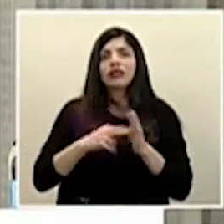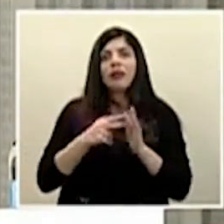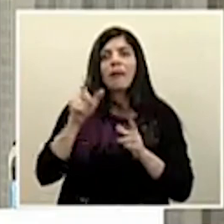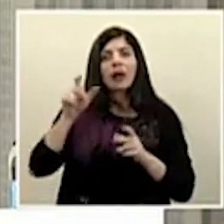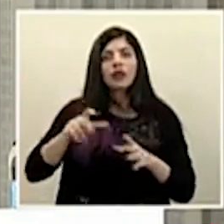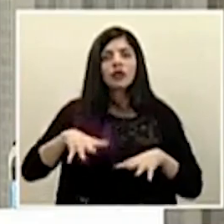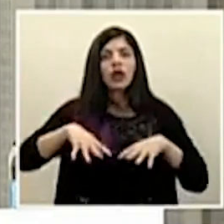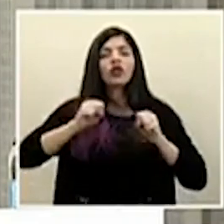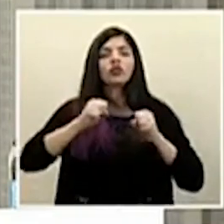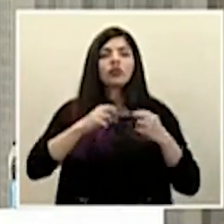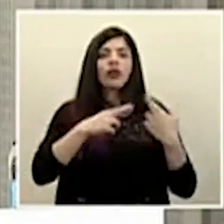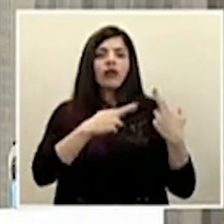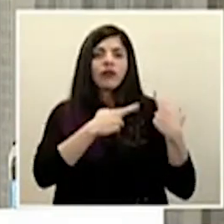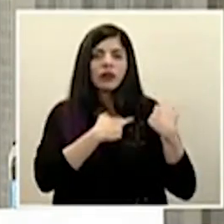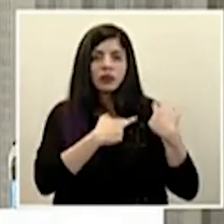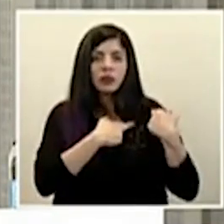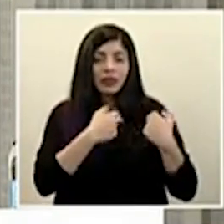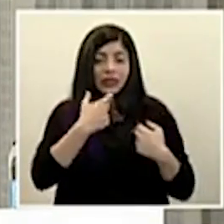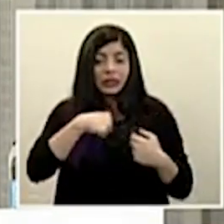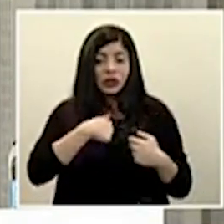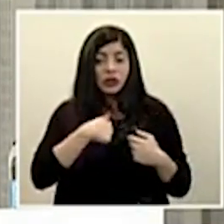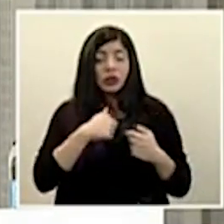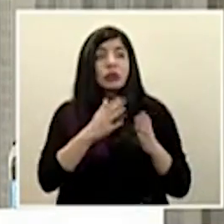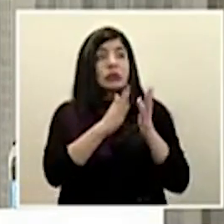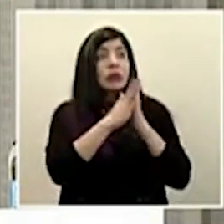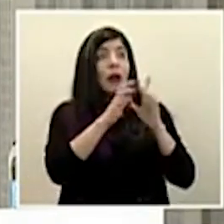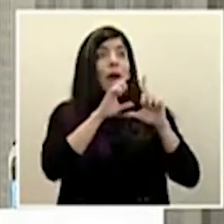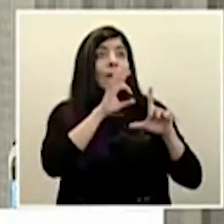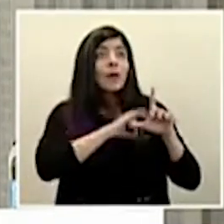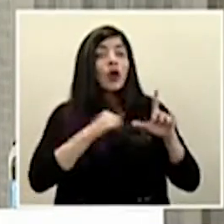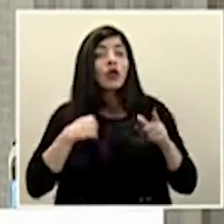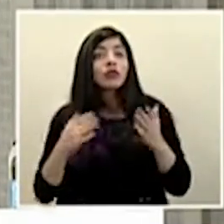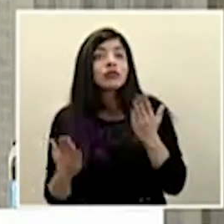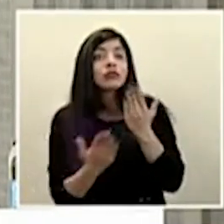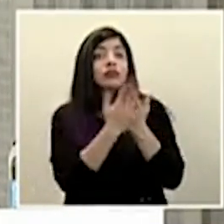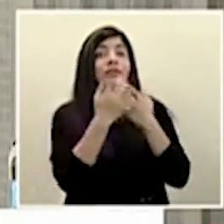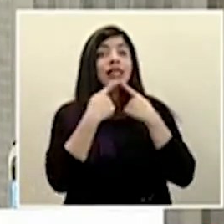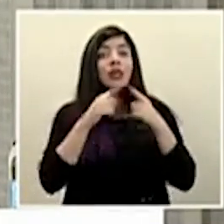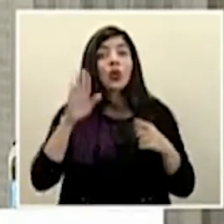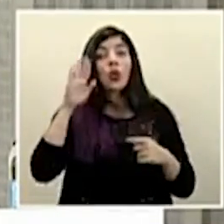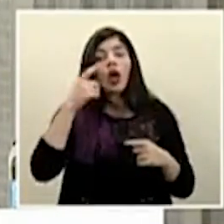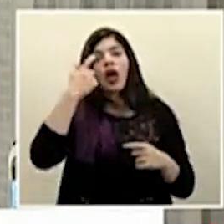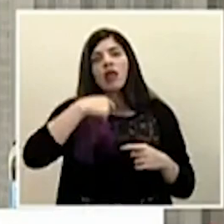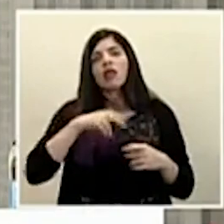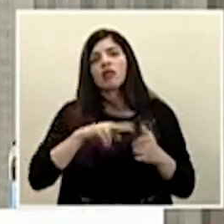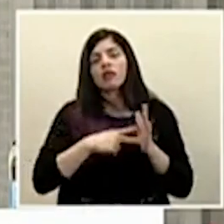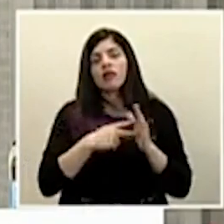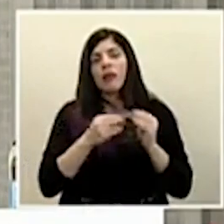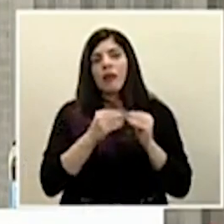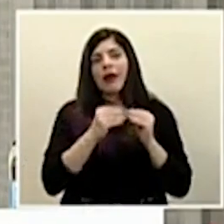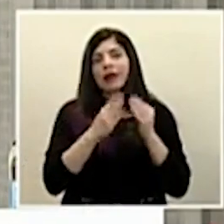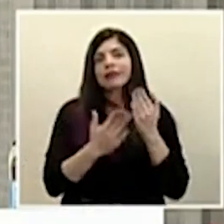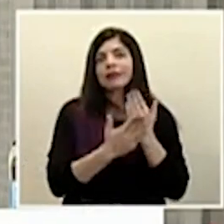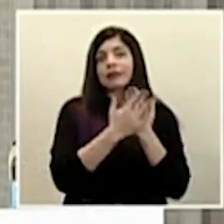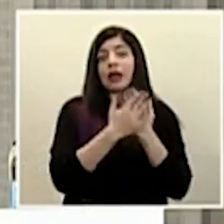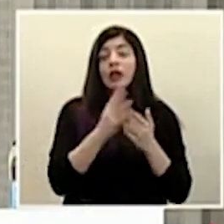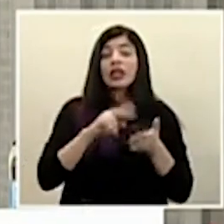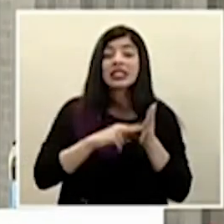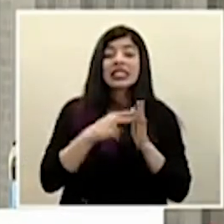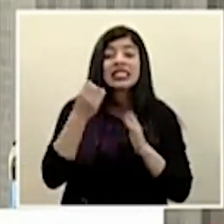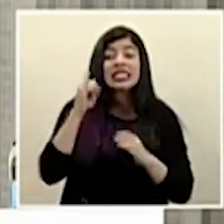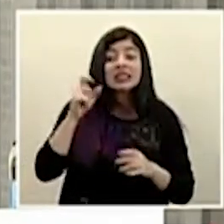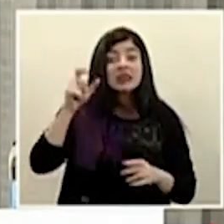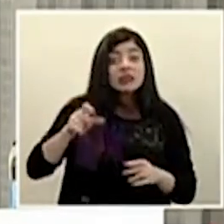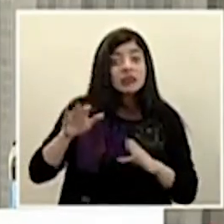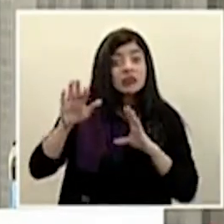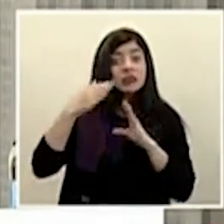responsabilidades para la persona que está solicitando el bono proteger. Es así como en caso de que se nos haya brindado información falsa